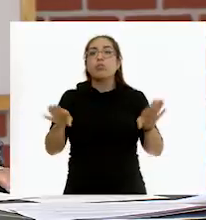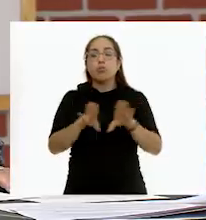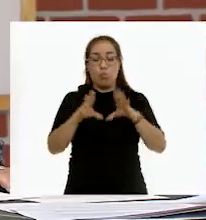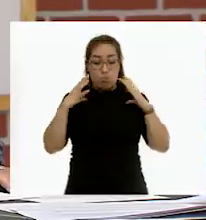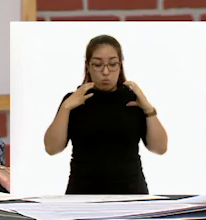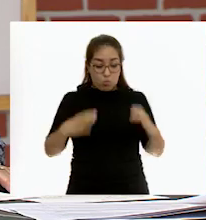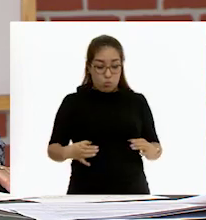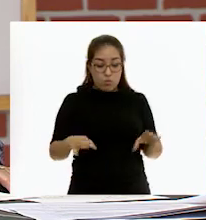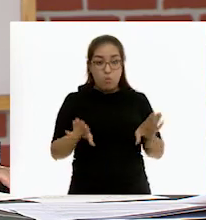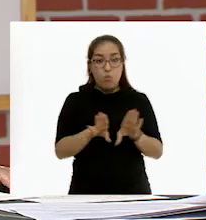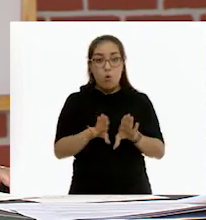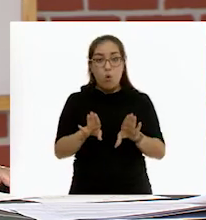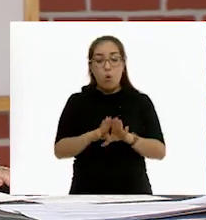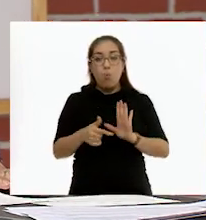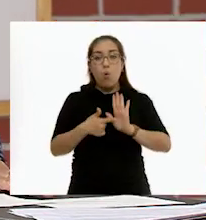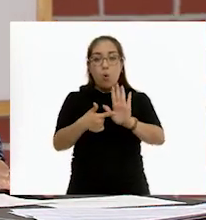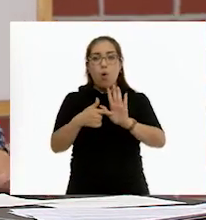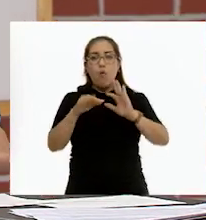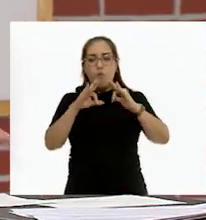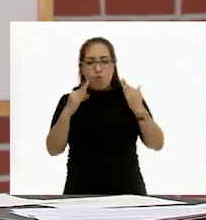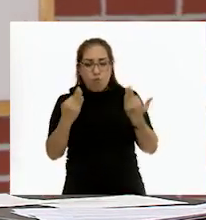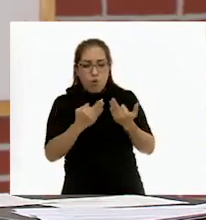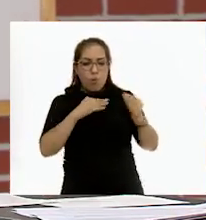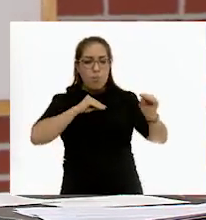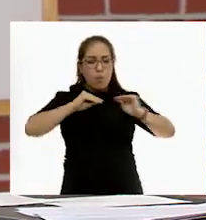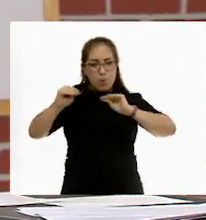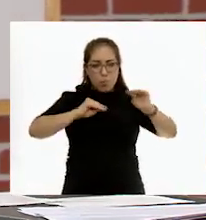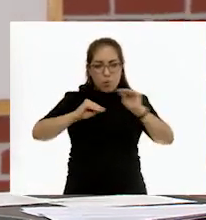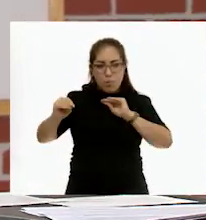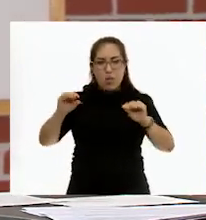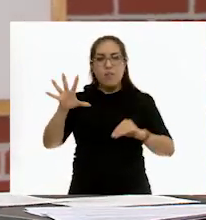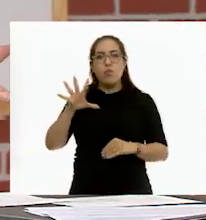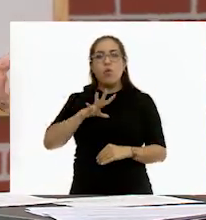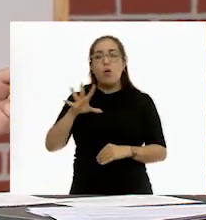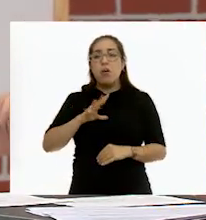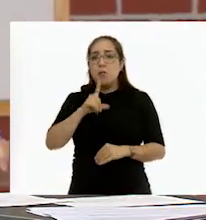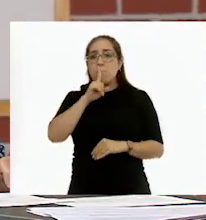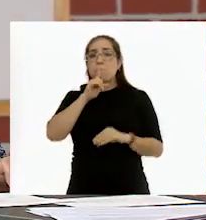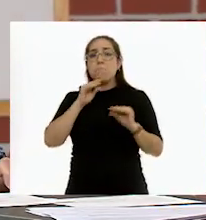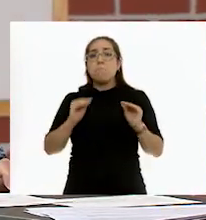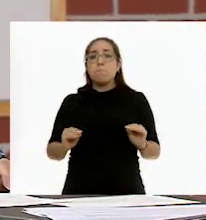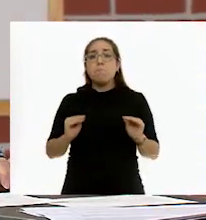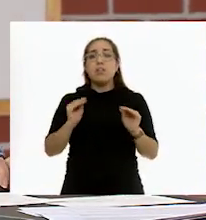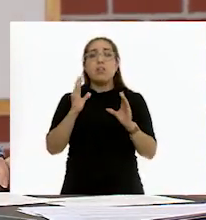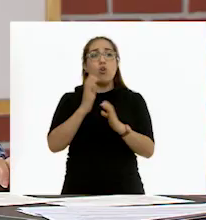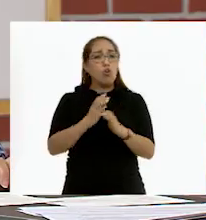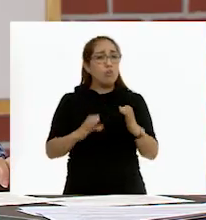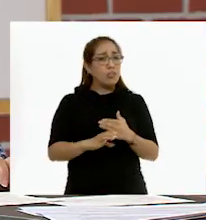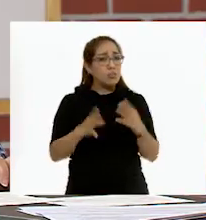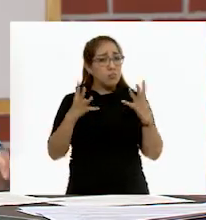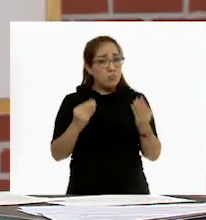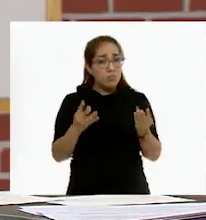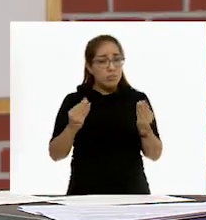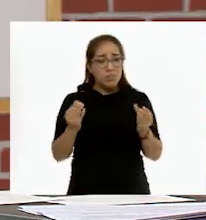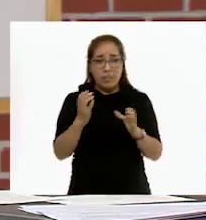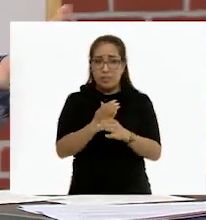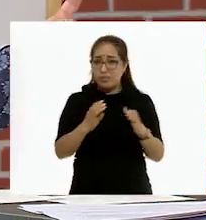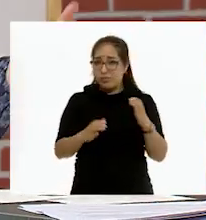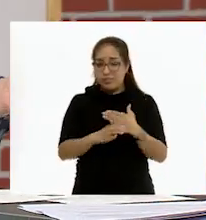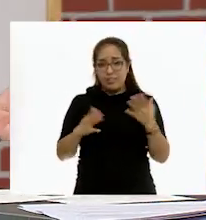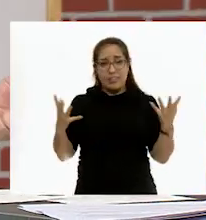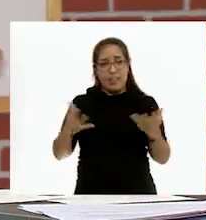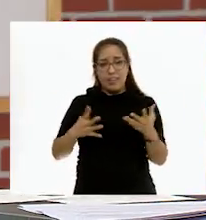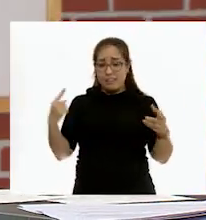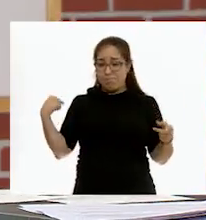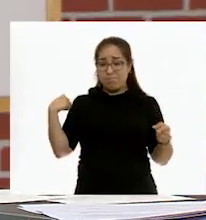cuerpo adopta diferentes formas y pues sin hablar podemos hacer muchas cosas, ¿no? Que es lo que hemos hecho en todo